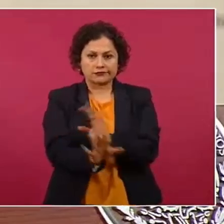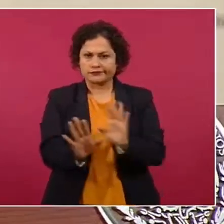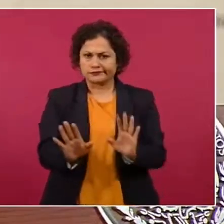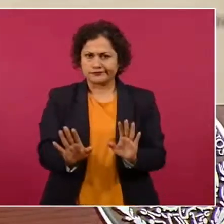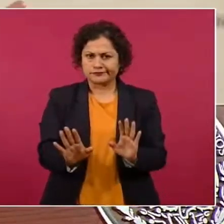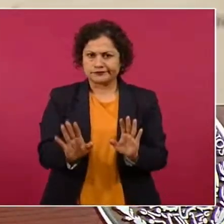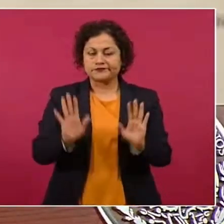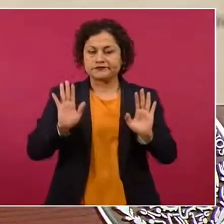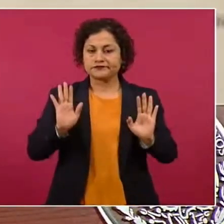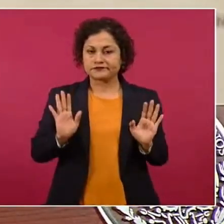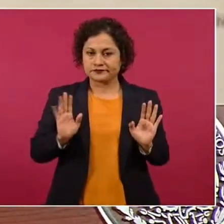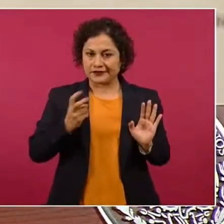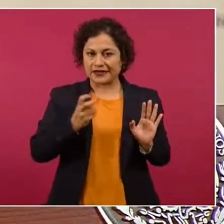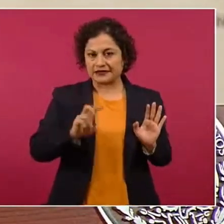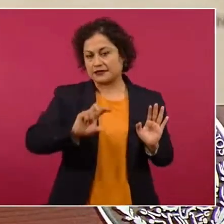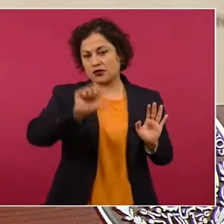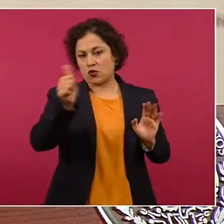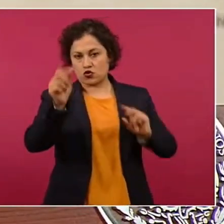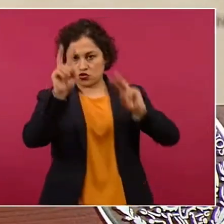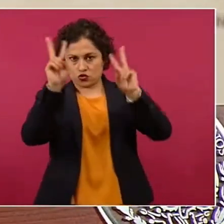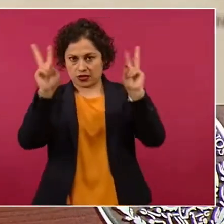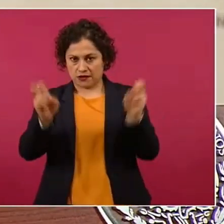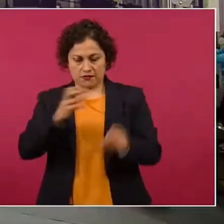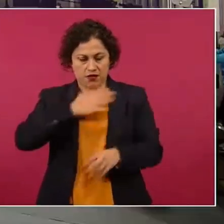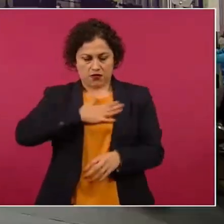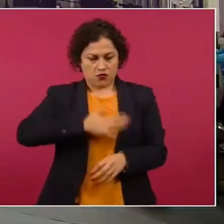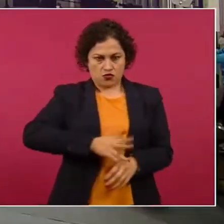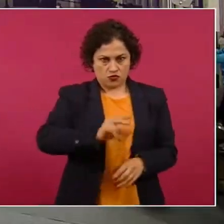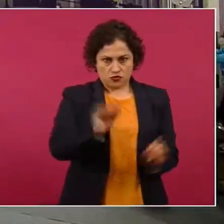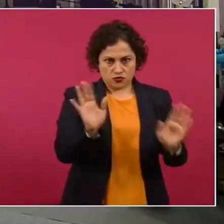eso no tiene que ver con la justicia,